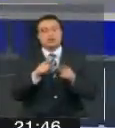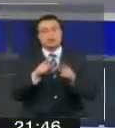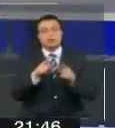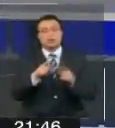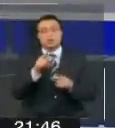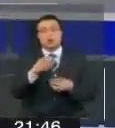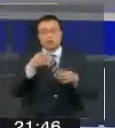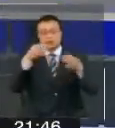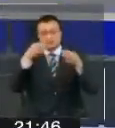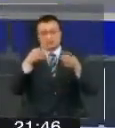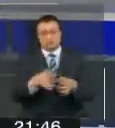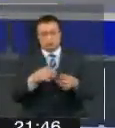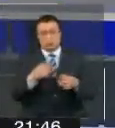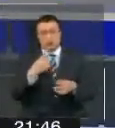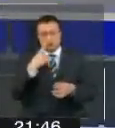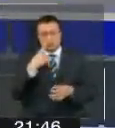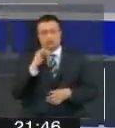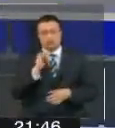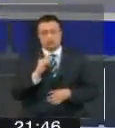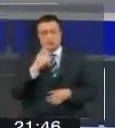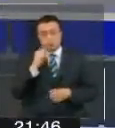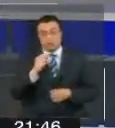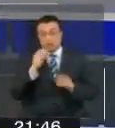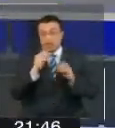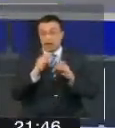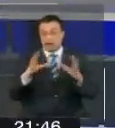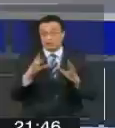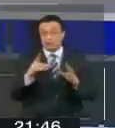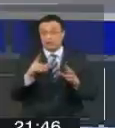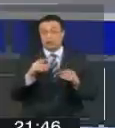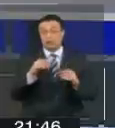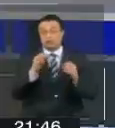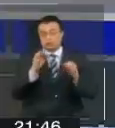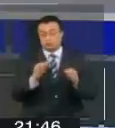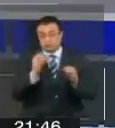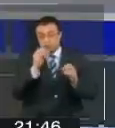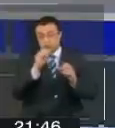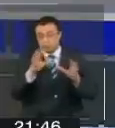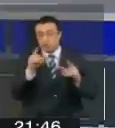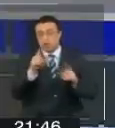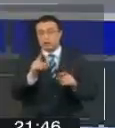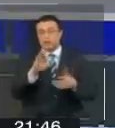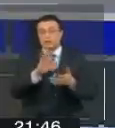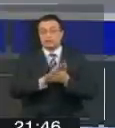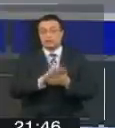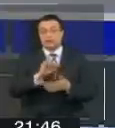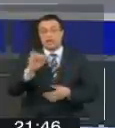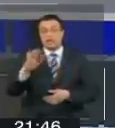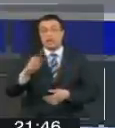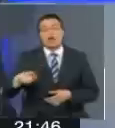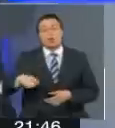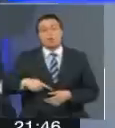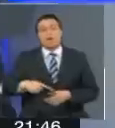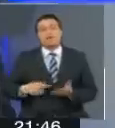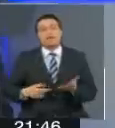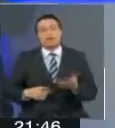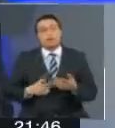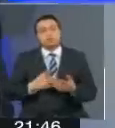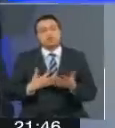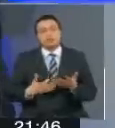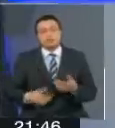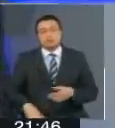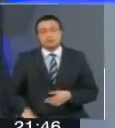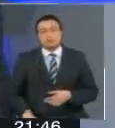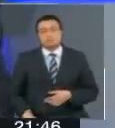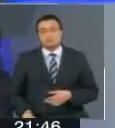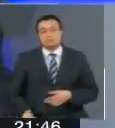usted tiene la certeza o la convicción, me puede aclarar si no sé si tiene la certeza o la convicción, de que Cheire es culpable?